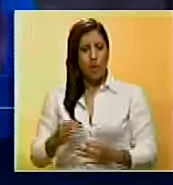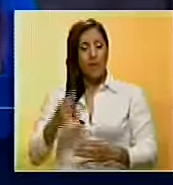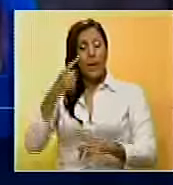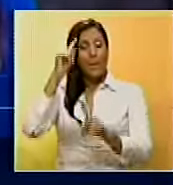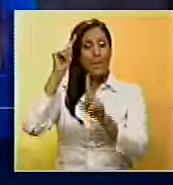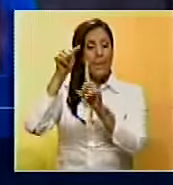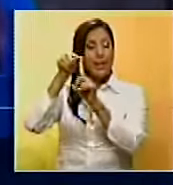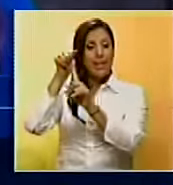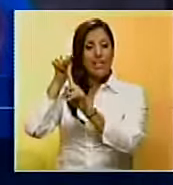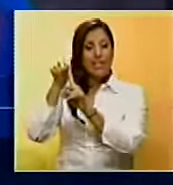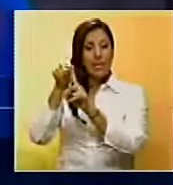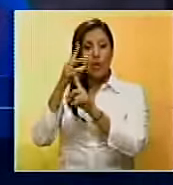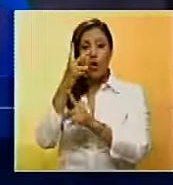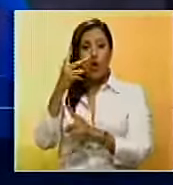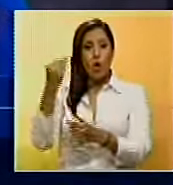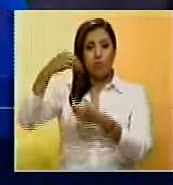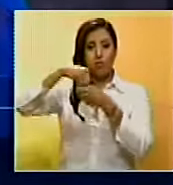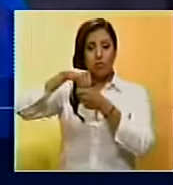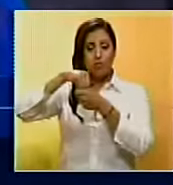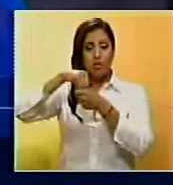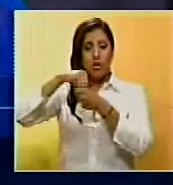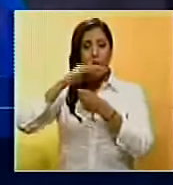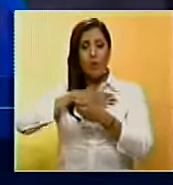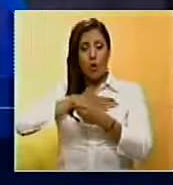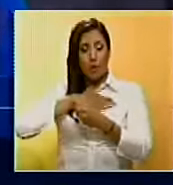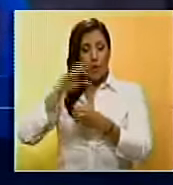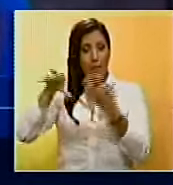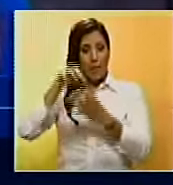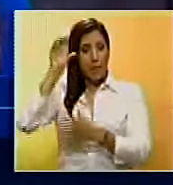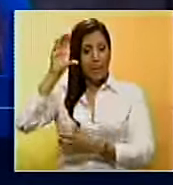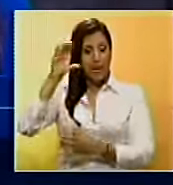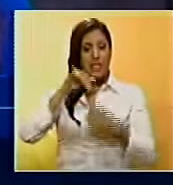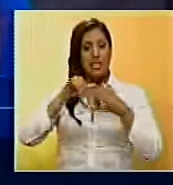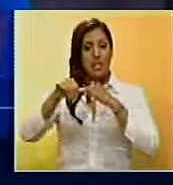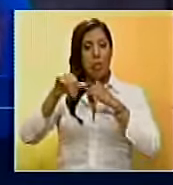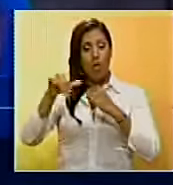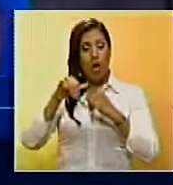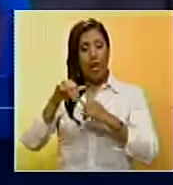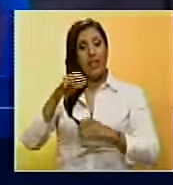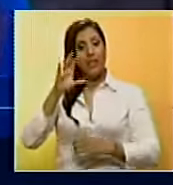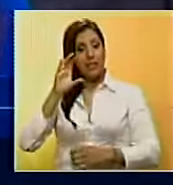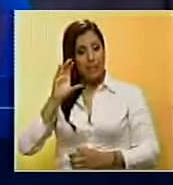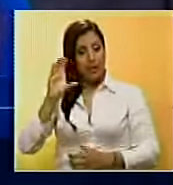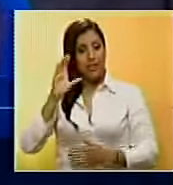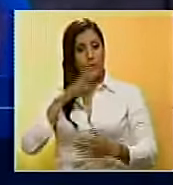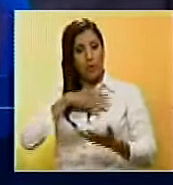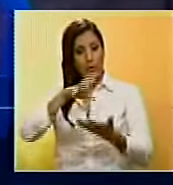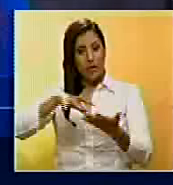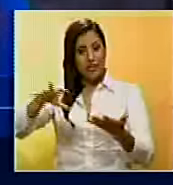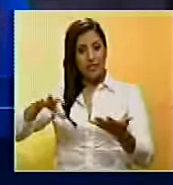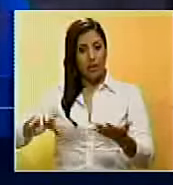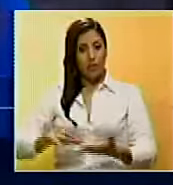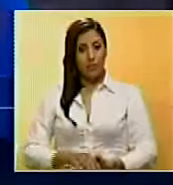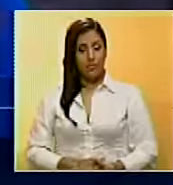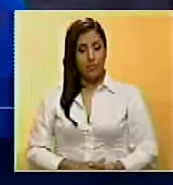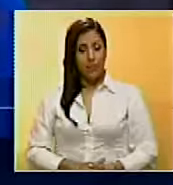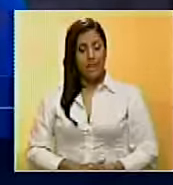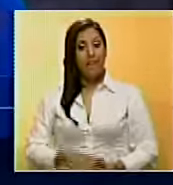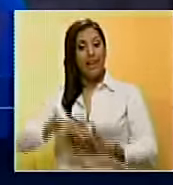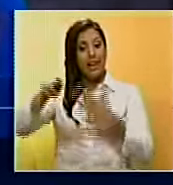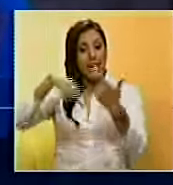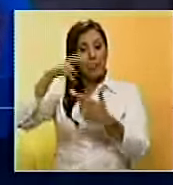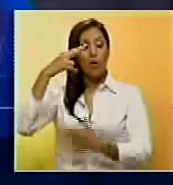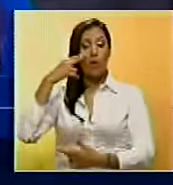los principios de no injerencia en los asuntos internos y de igualdad soberana de los Estados. La